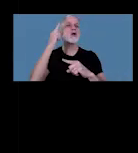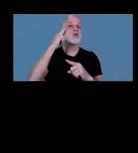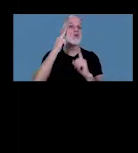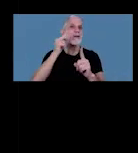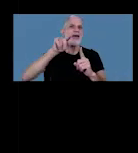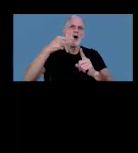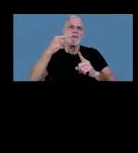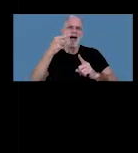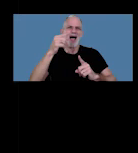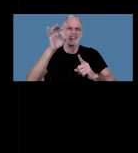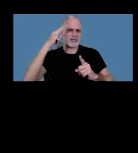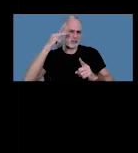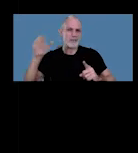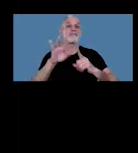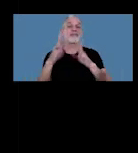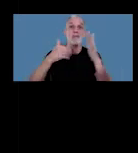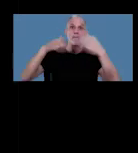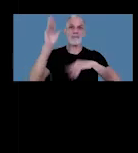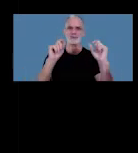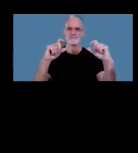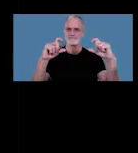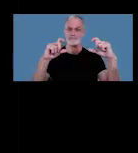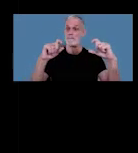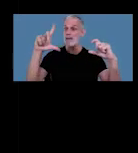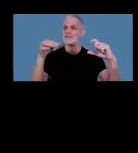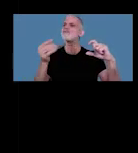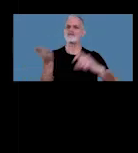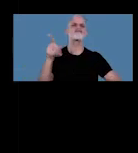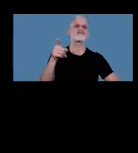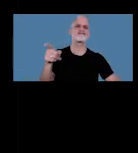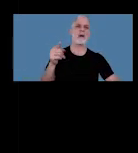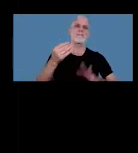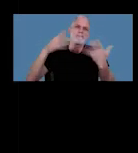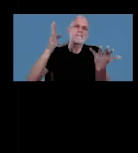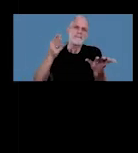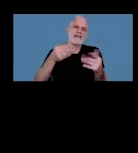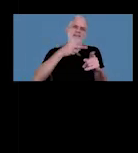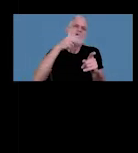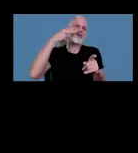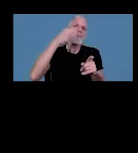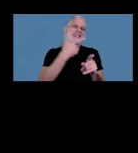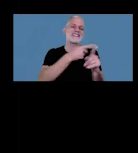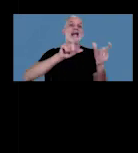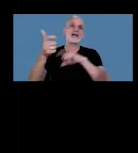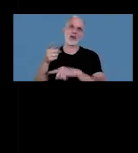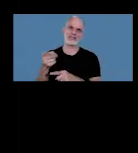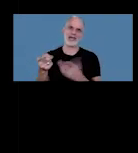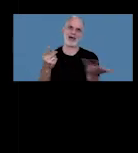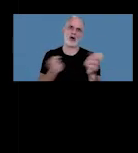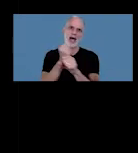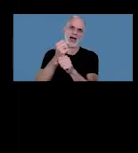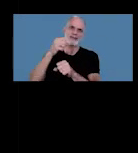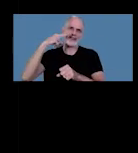ambos tomo el mayor. En la mayoría de los casos, el mayor va a ser 2017 actualizado a